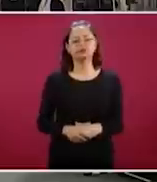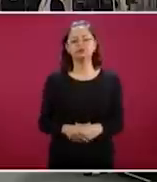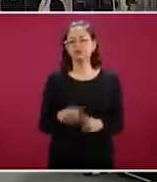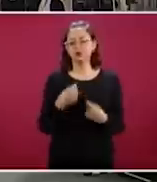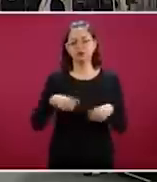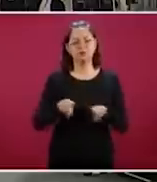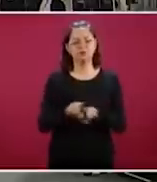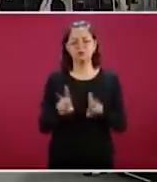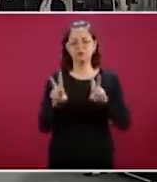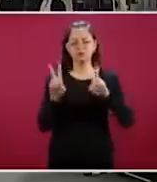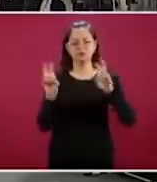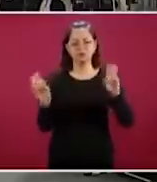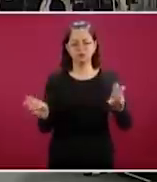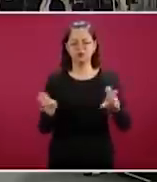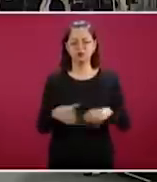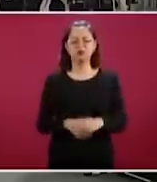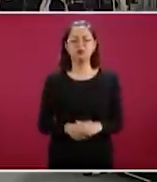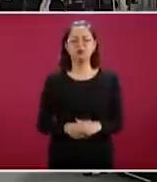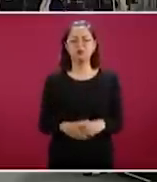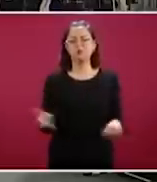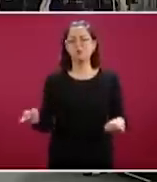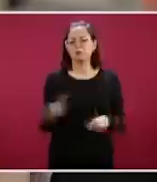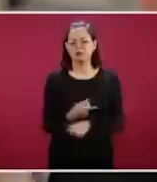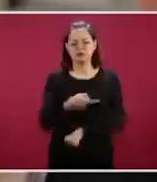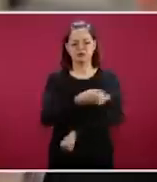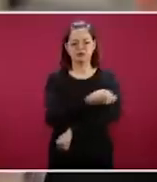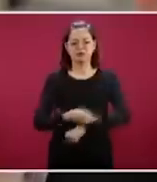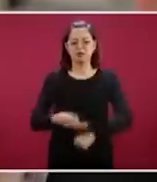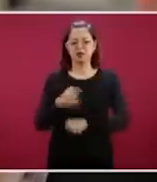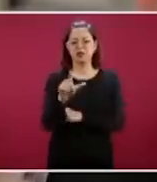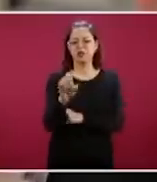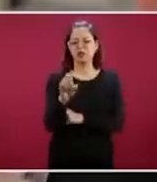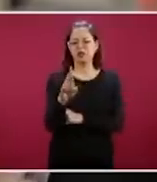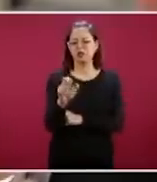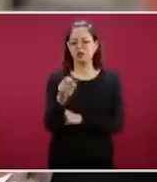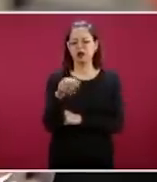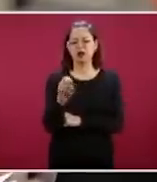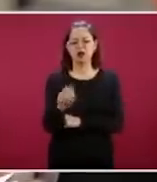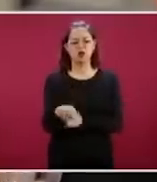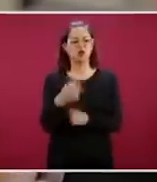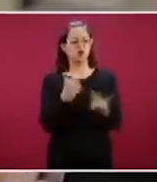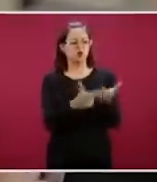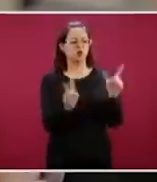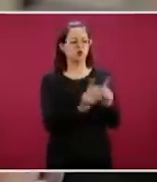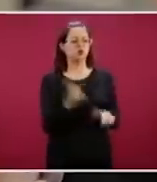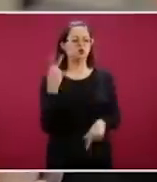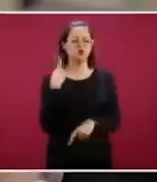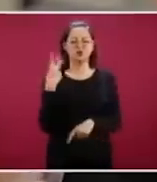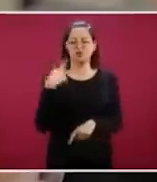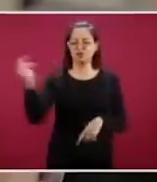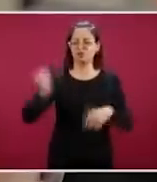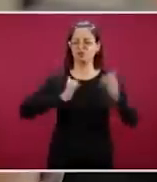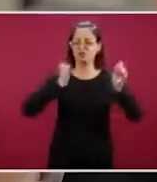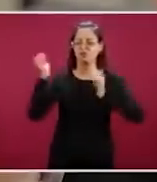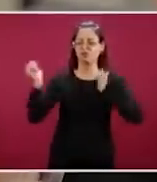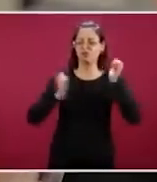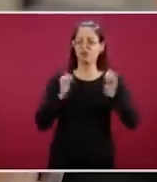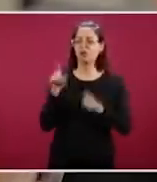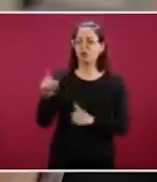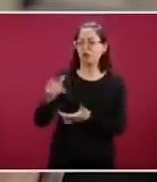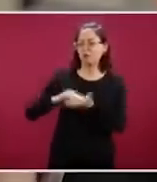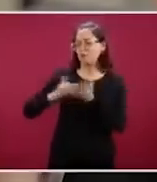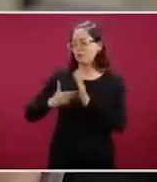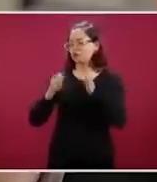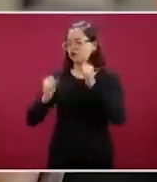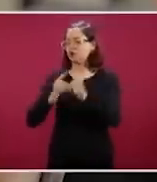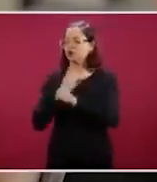tema, ¿qué opina sobre el caso Levarón? Lo están utilizando partidos y algunos líderes de oposición para cuestionar su estrategia, su plan